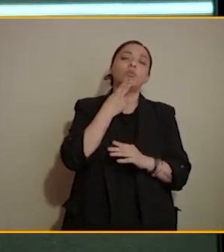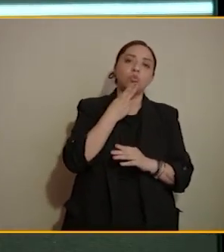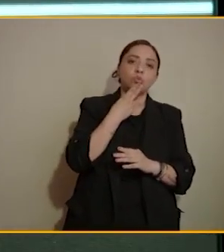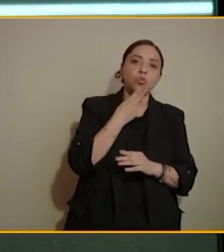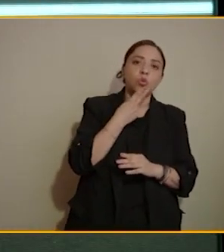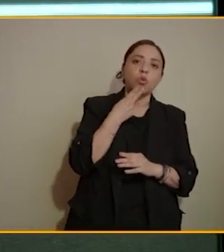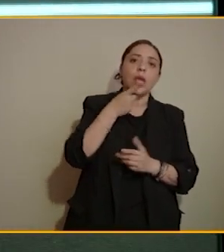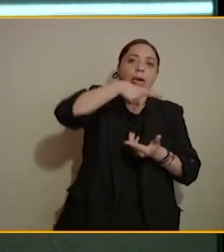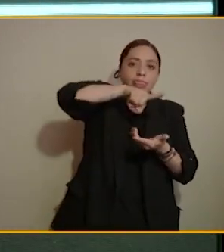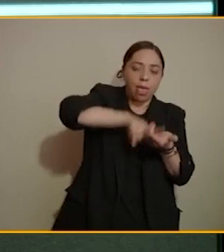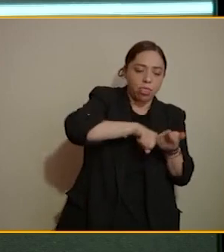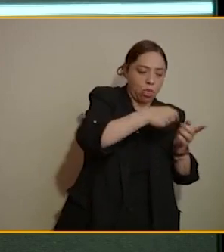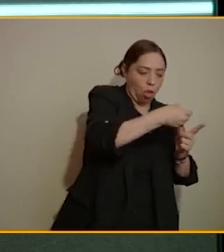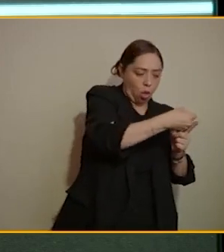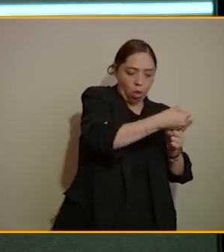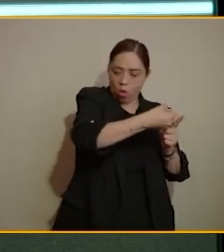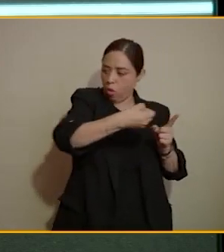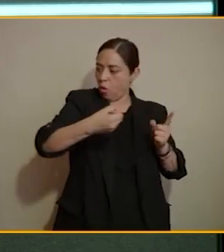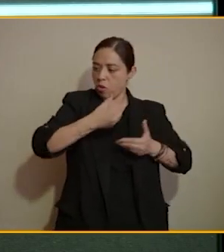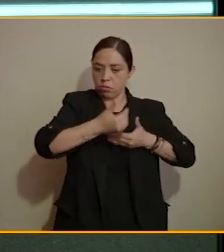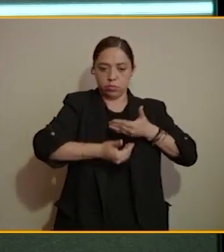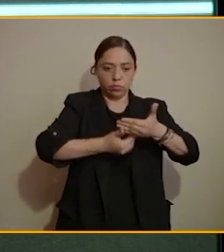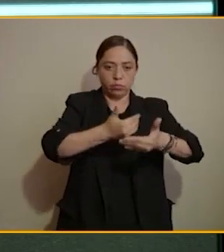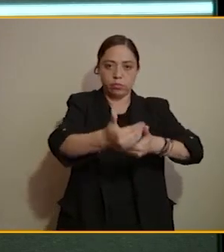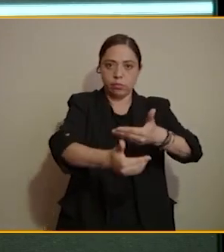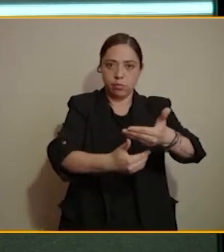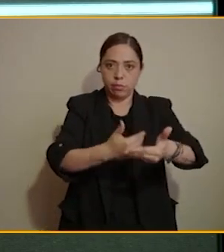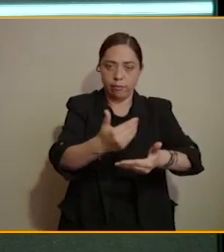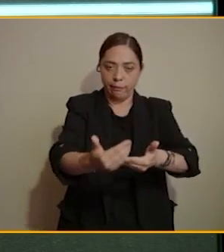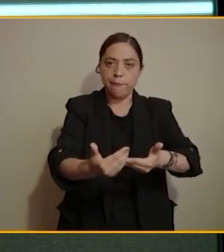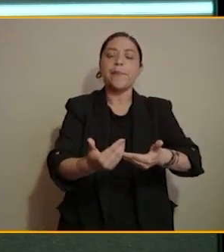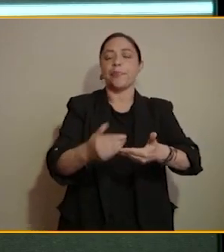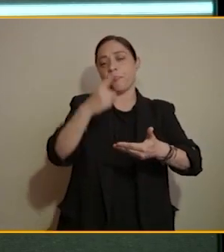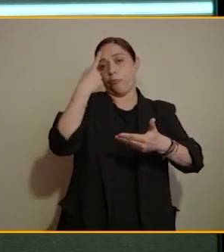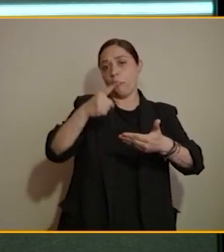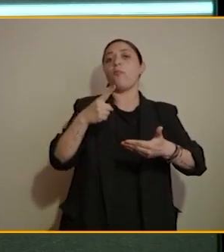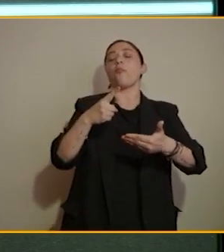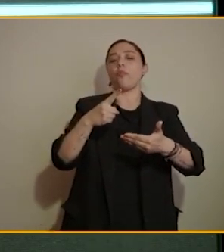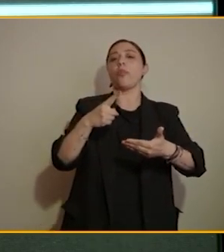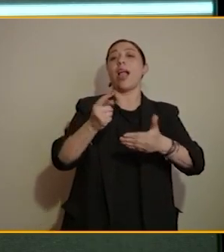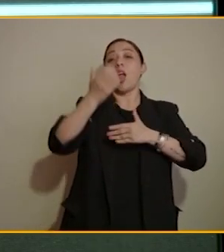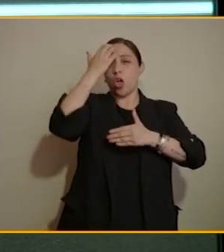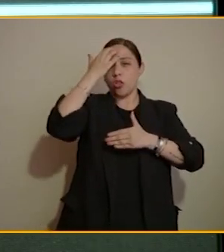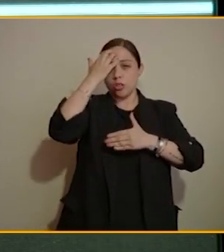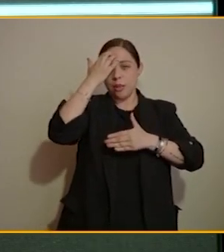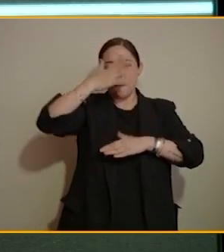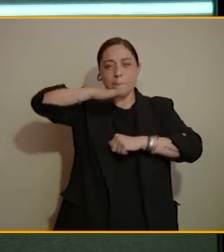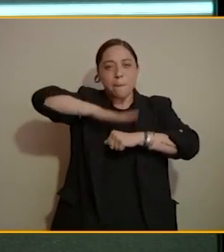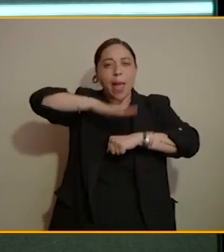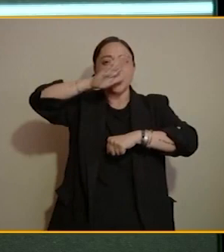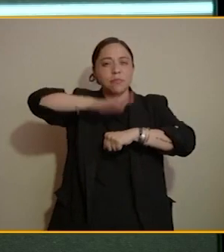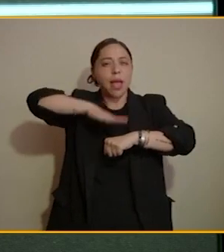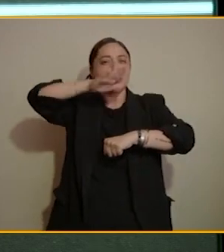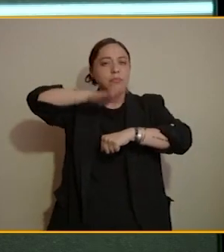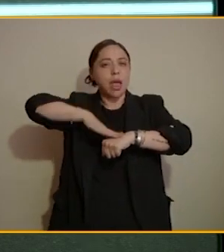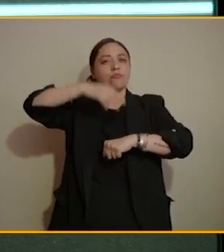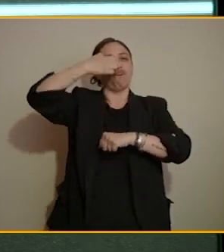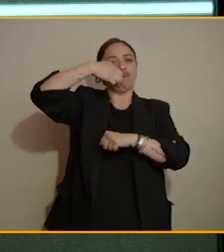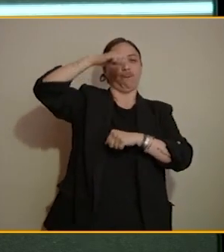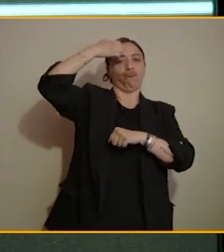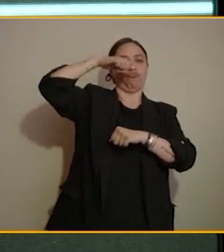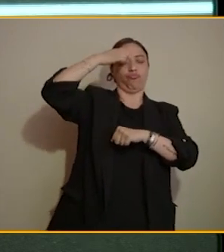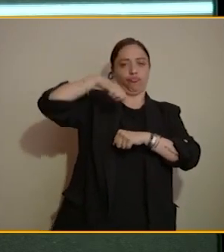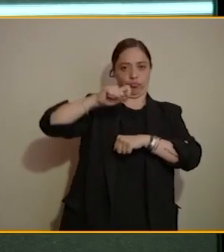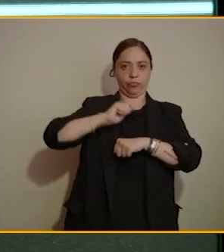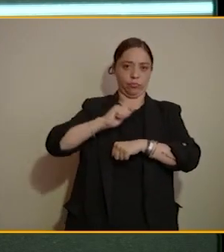procesos productivos, de tal forma que se eleve globalmente el contenido de conocimiento y que nos volvamos cada vez más